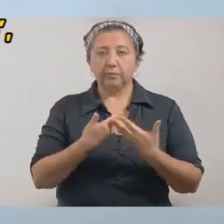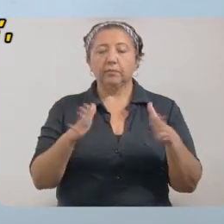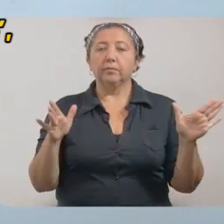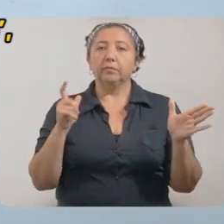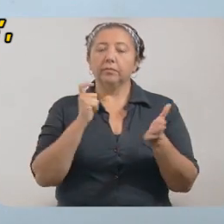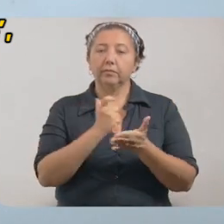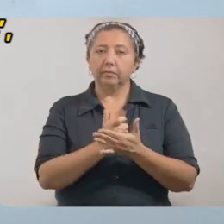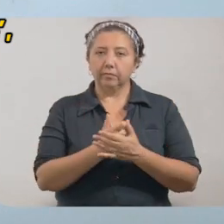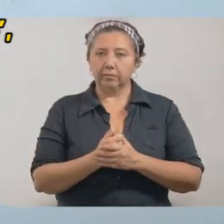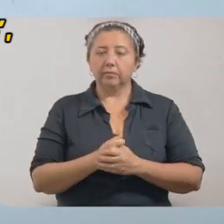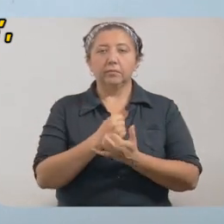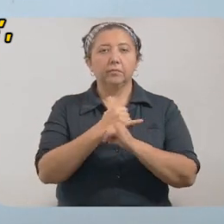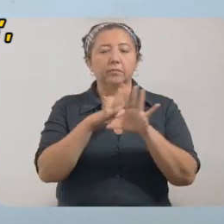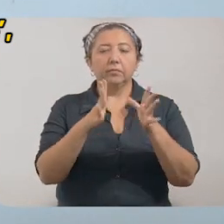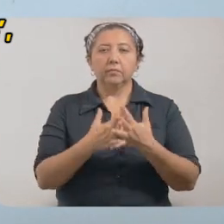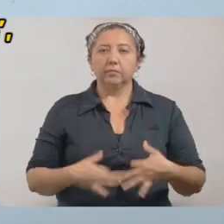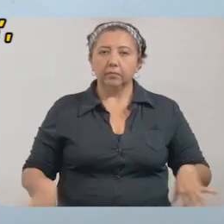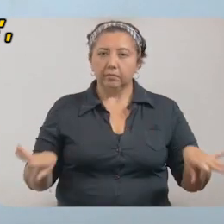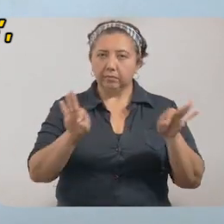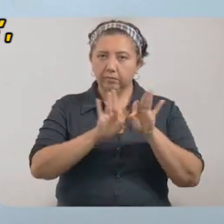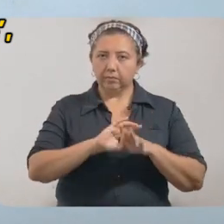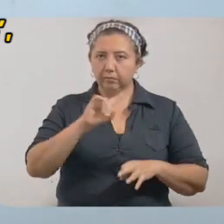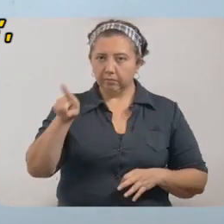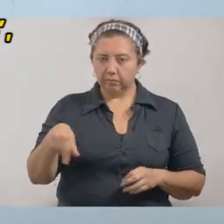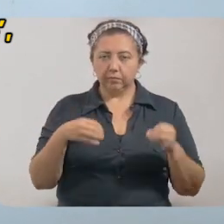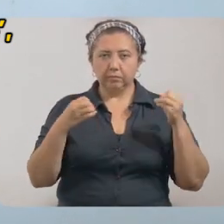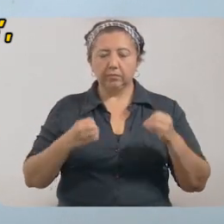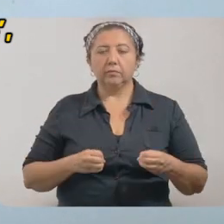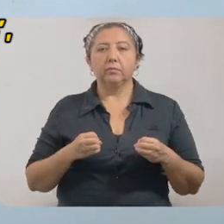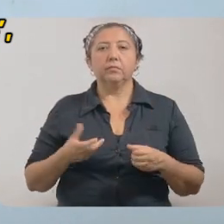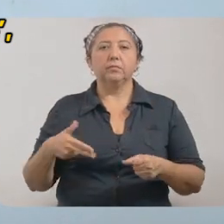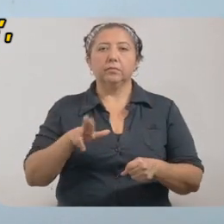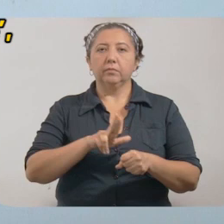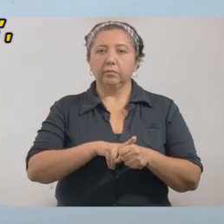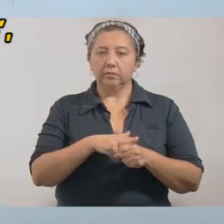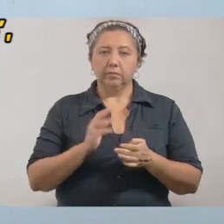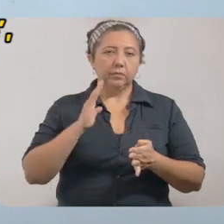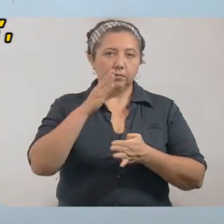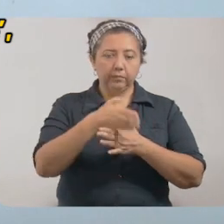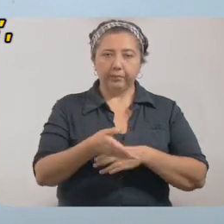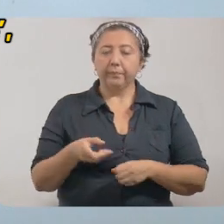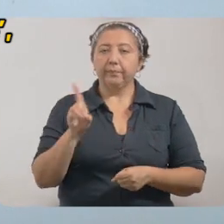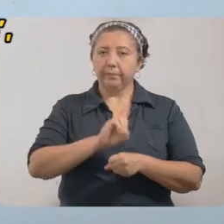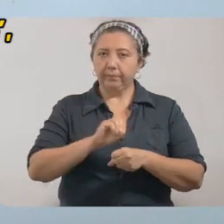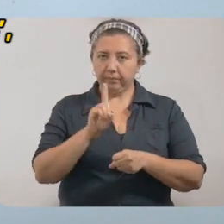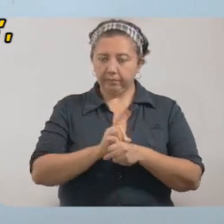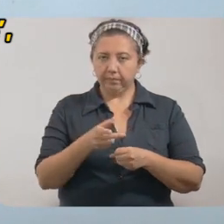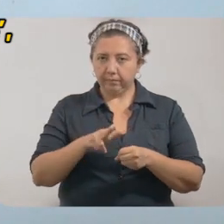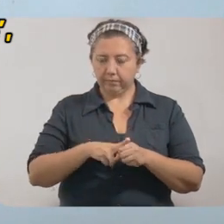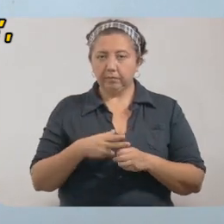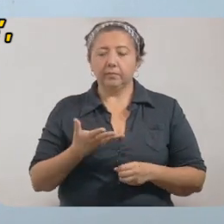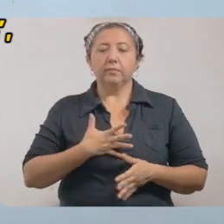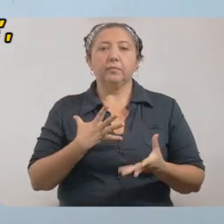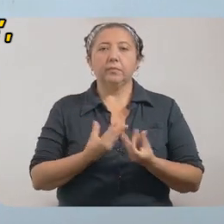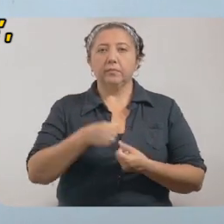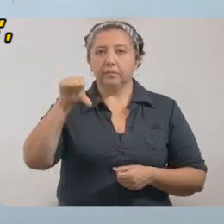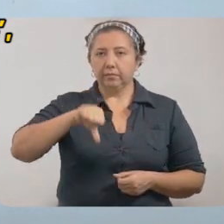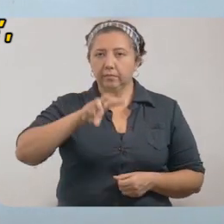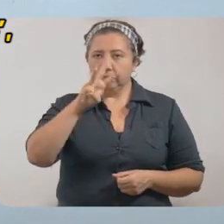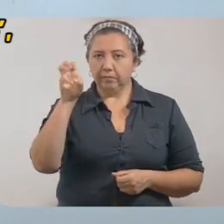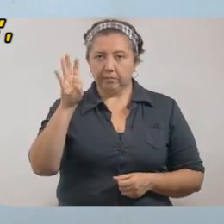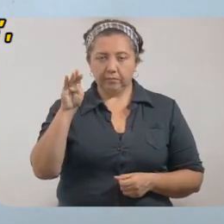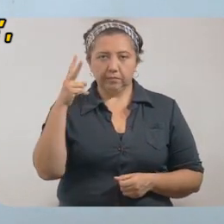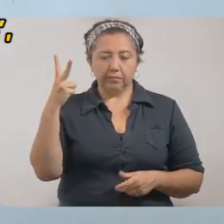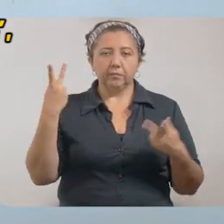reapertura económica, los datos más importantes son la ocupación hospitalaria y los ingresos diarios. El día de hoy tenemos